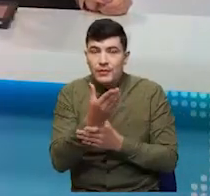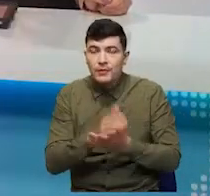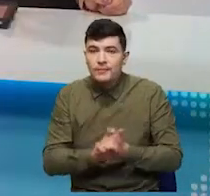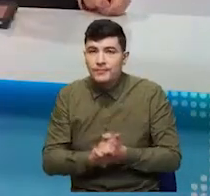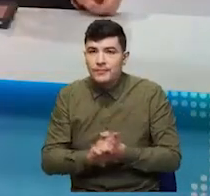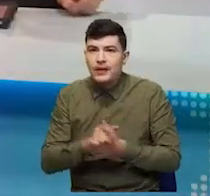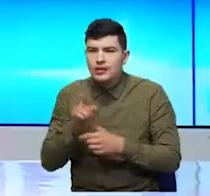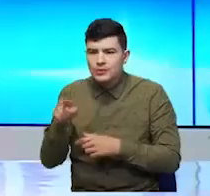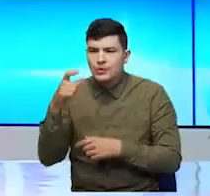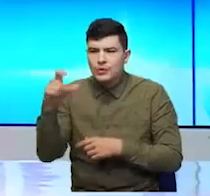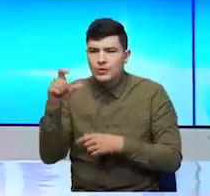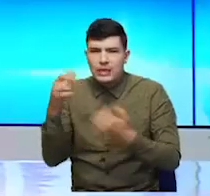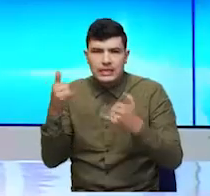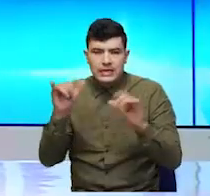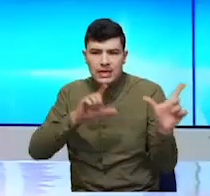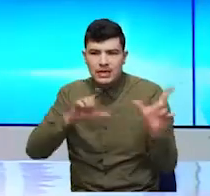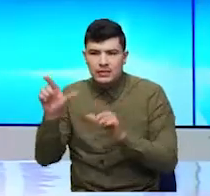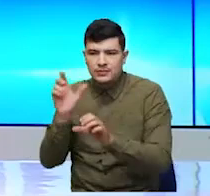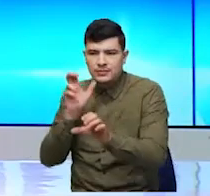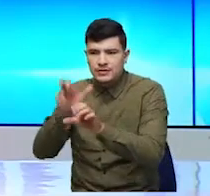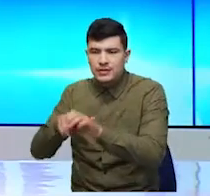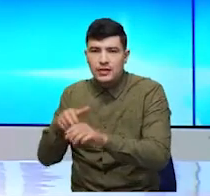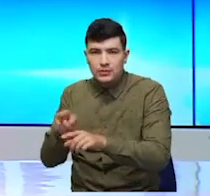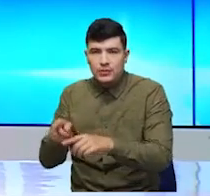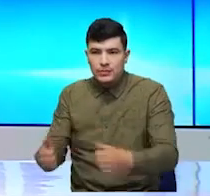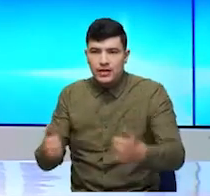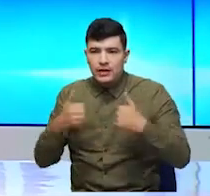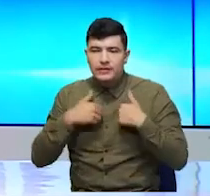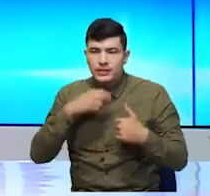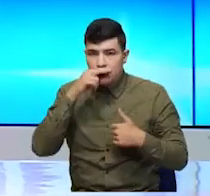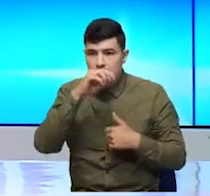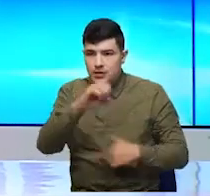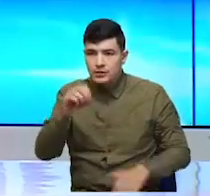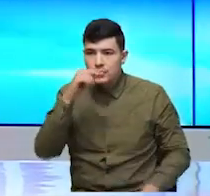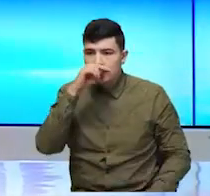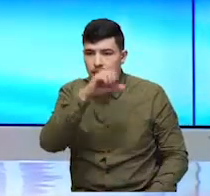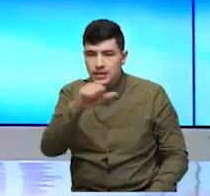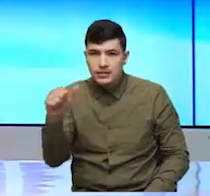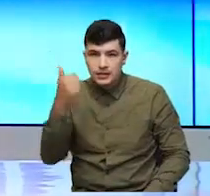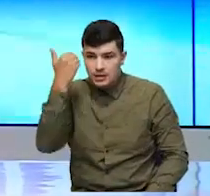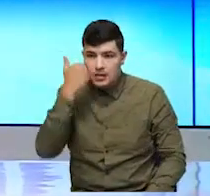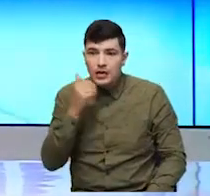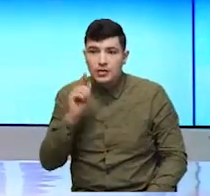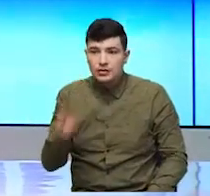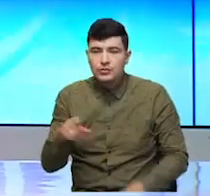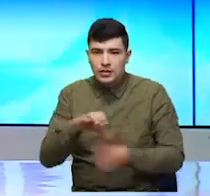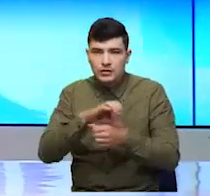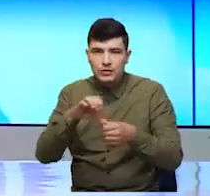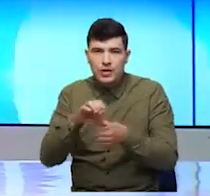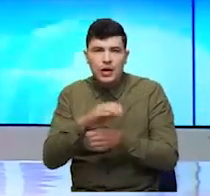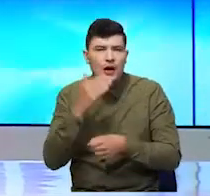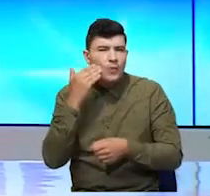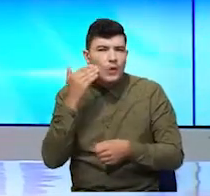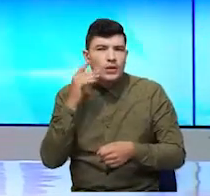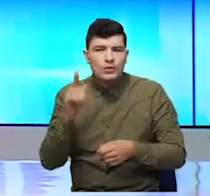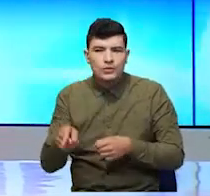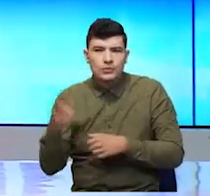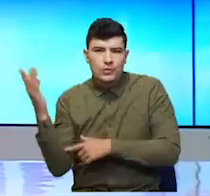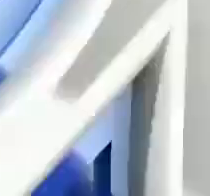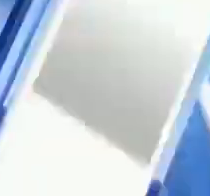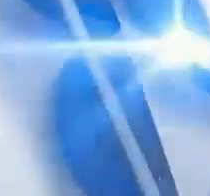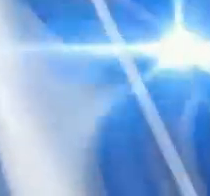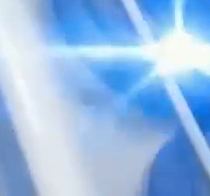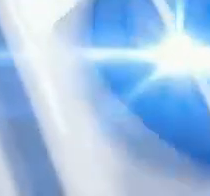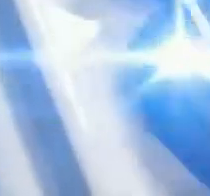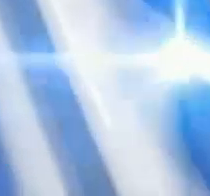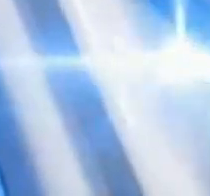la preinscripción que beneficiará a niños, niñas y adolescentes de esa ciudad. ¿Cuándo serán esas jornadas? Danilo Coronel tiene toda la información. Buenas